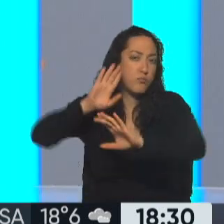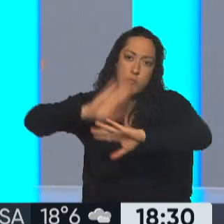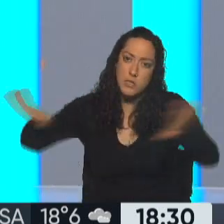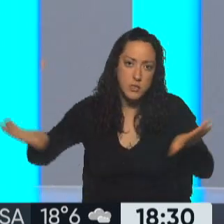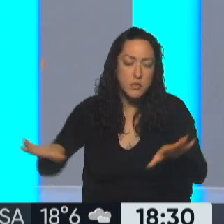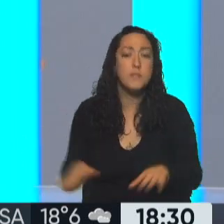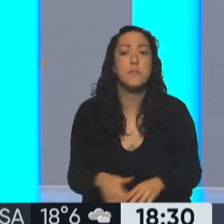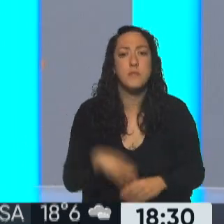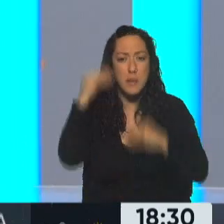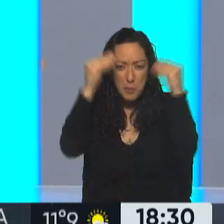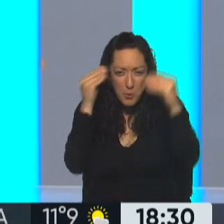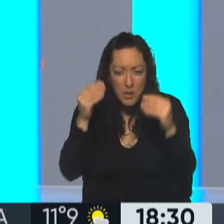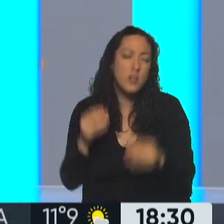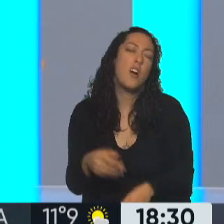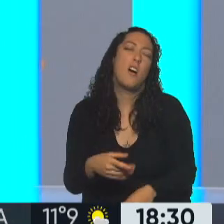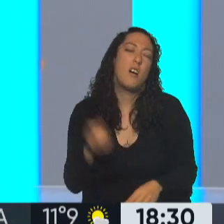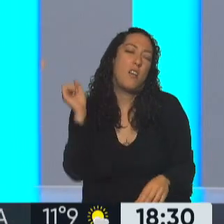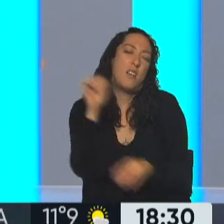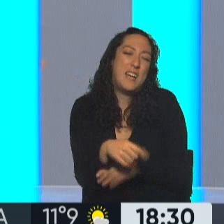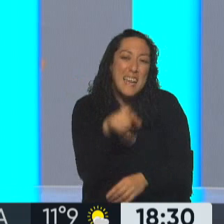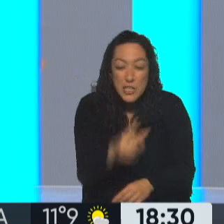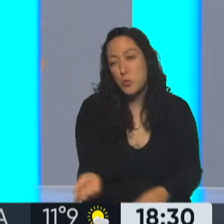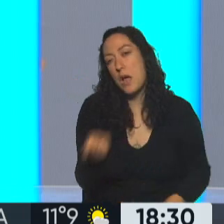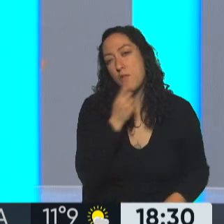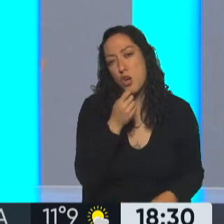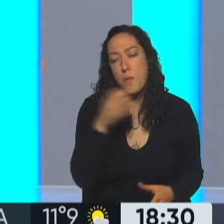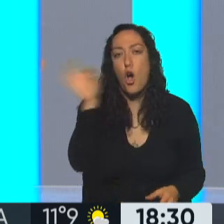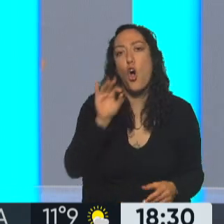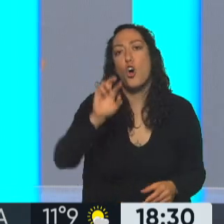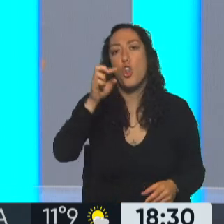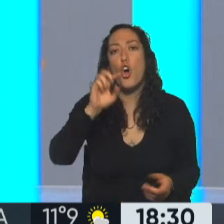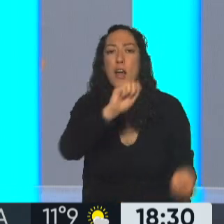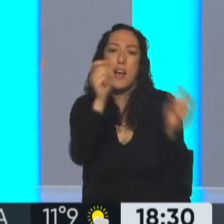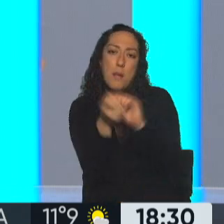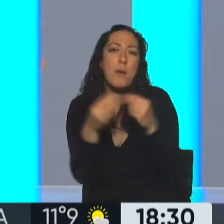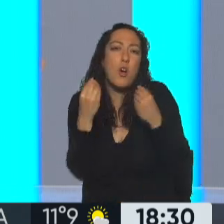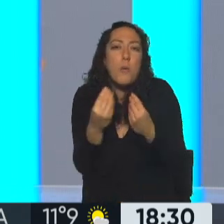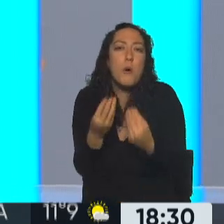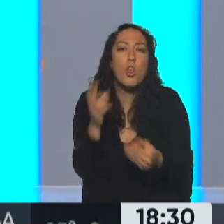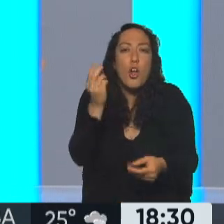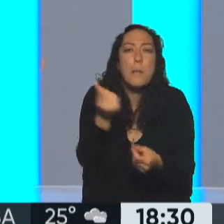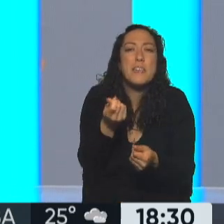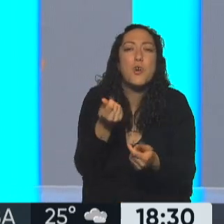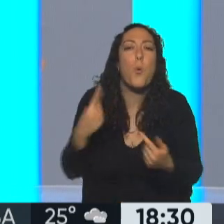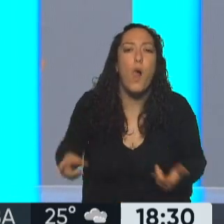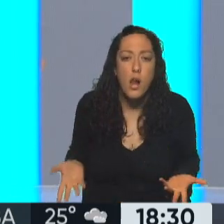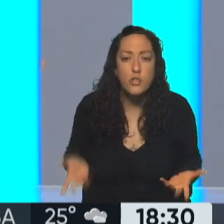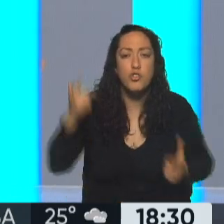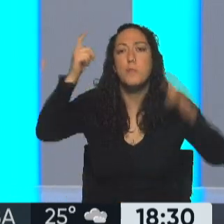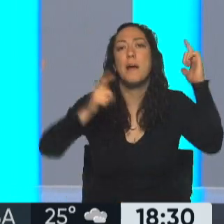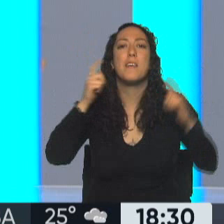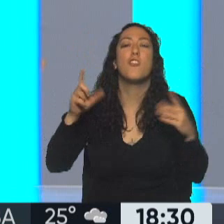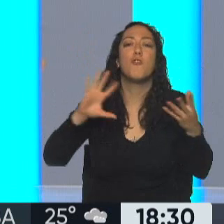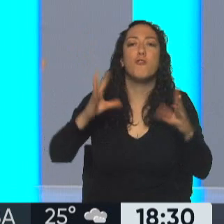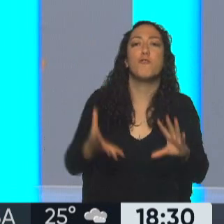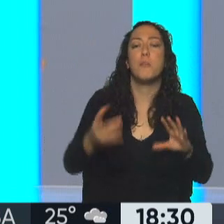que ni debería ser tomado en cuenta. Es un chiste, porque realmente... O la dolarización, ¿a qué precio de dólar? Yo imagino la dolarización